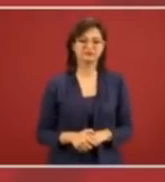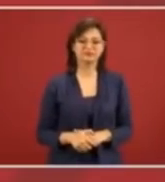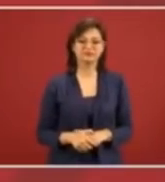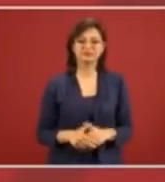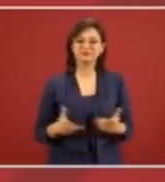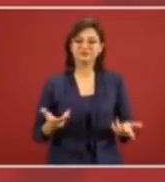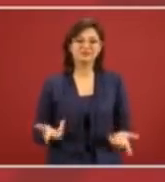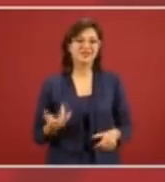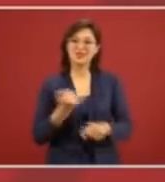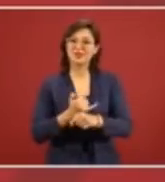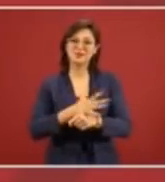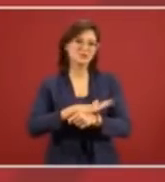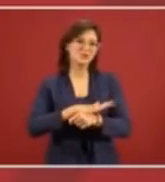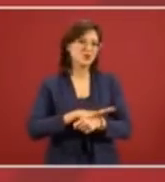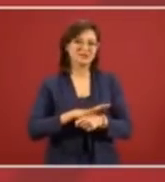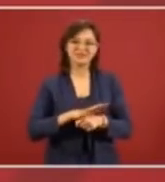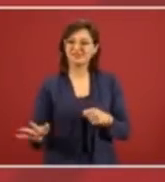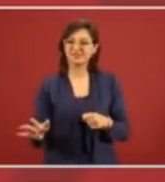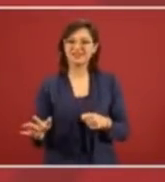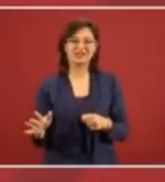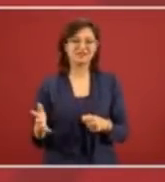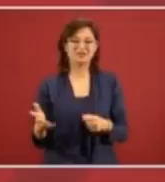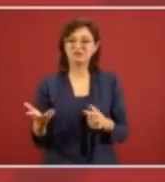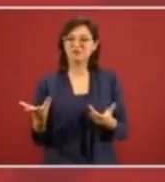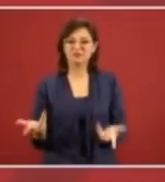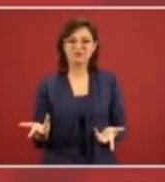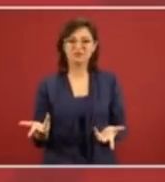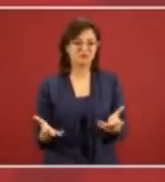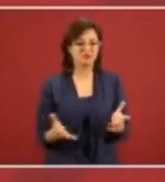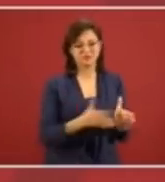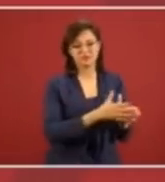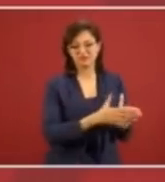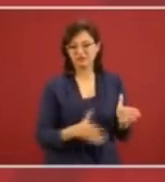Es que no podemos seguir con un modelo